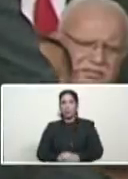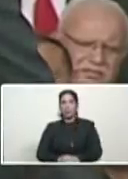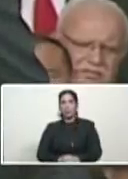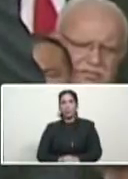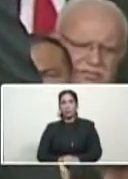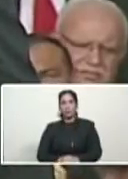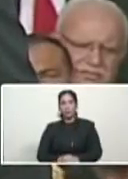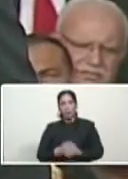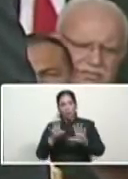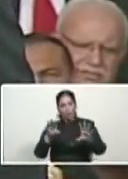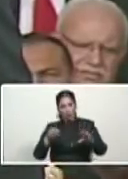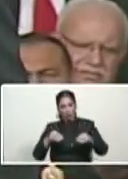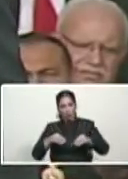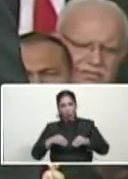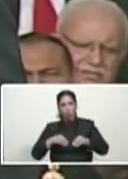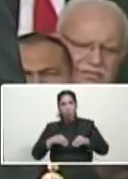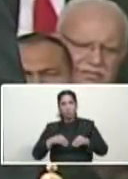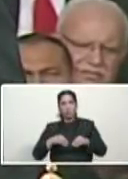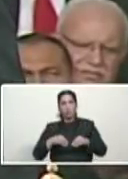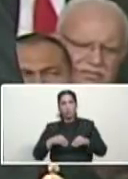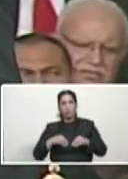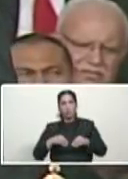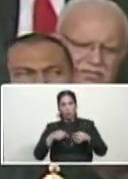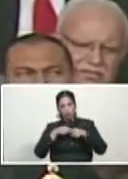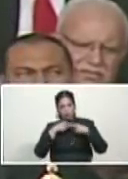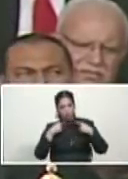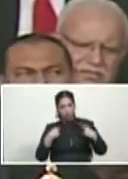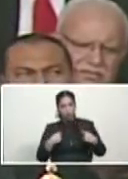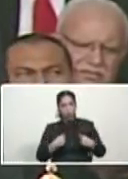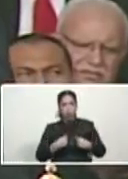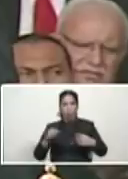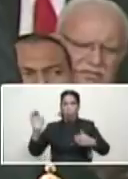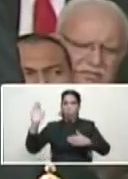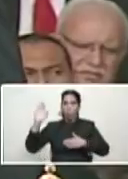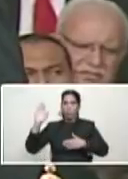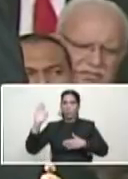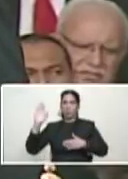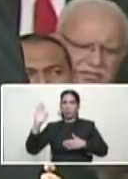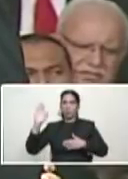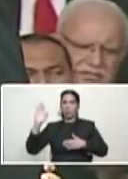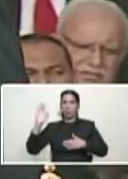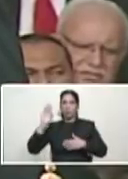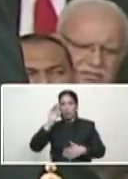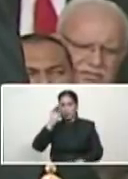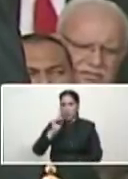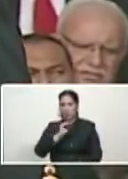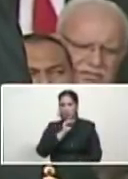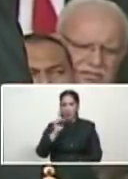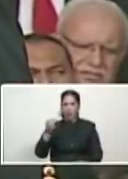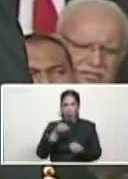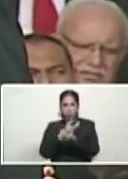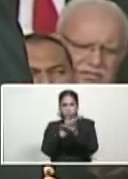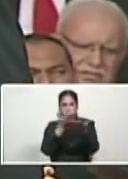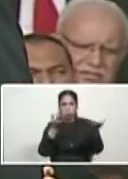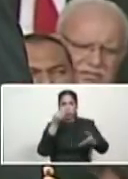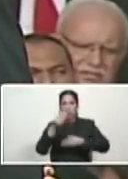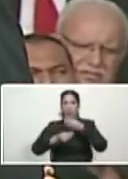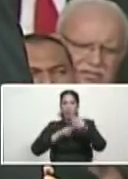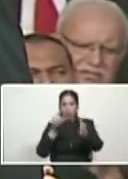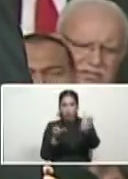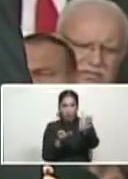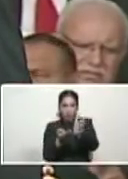y acepto desde mi corazón el juramento sagrado que ustedes han hecho de